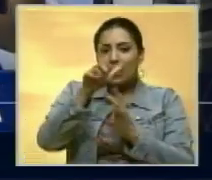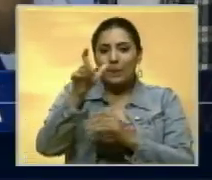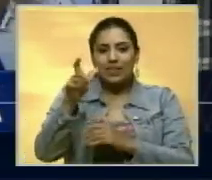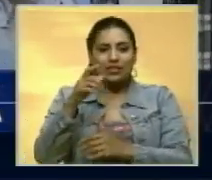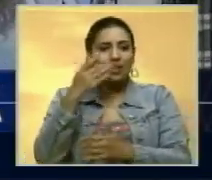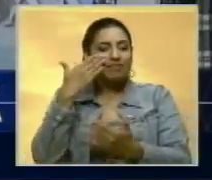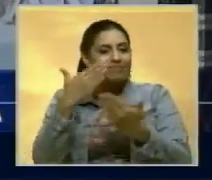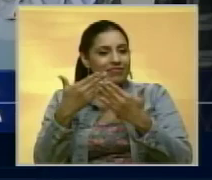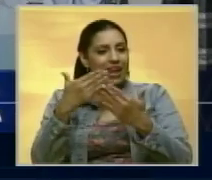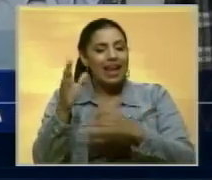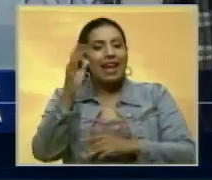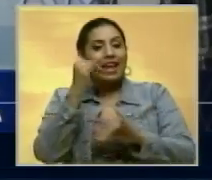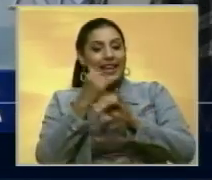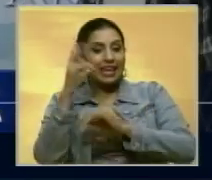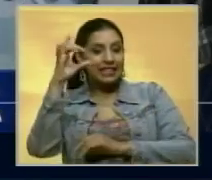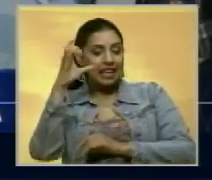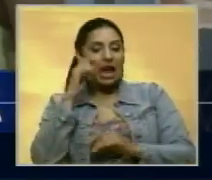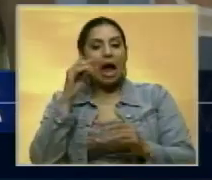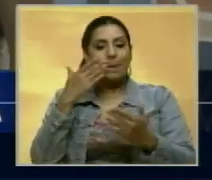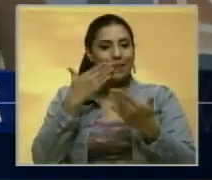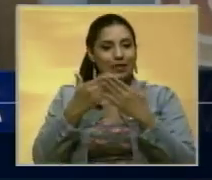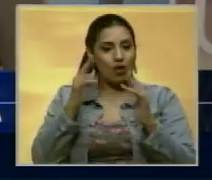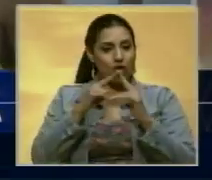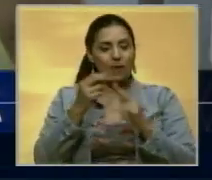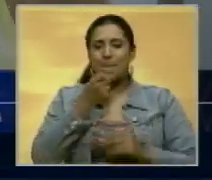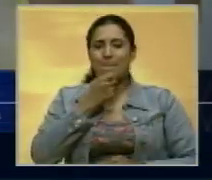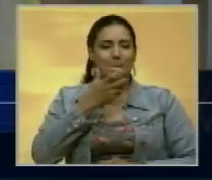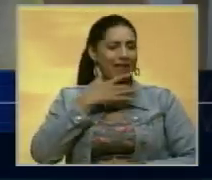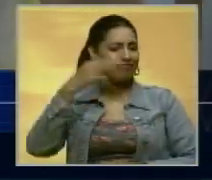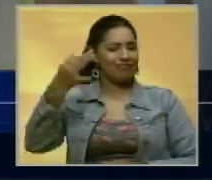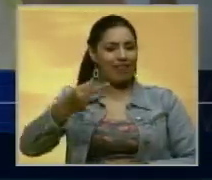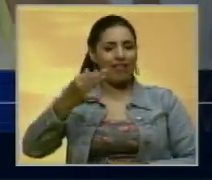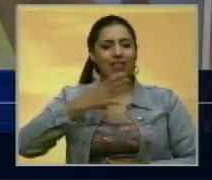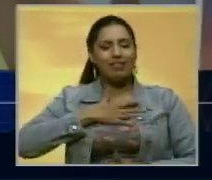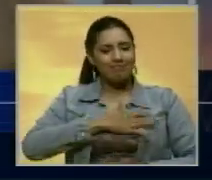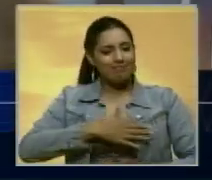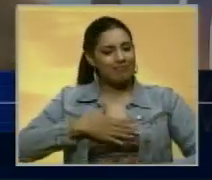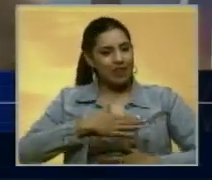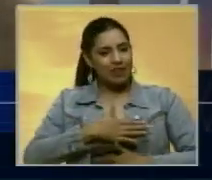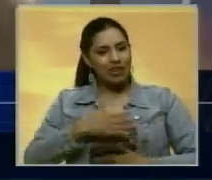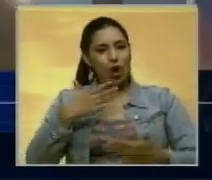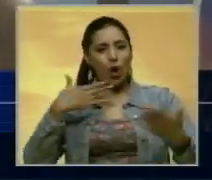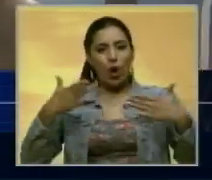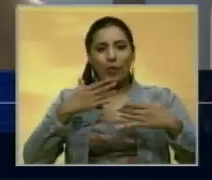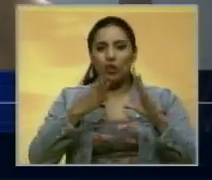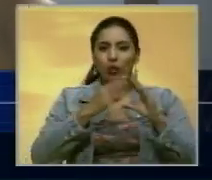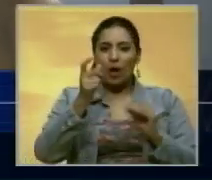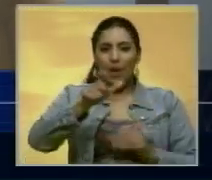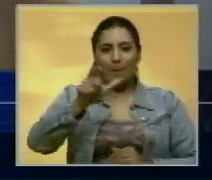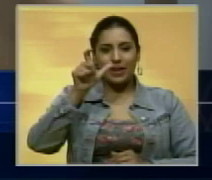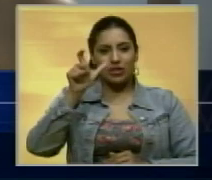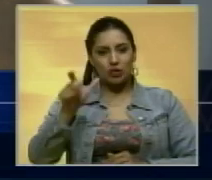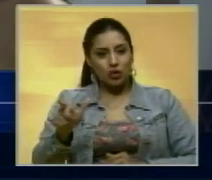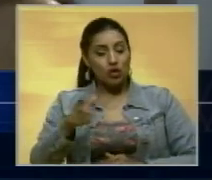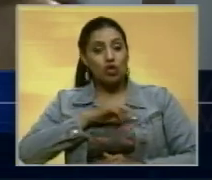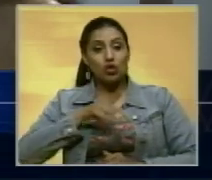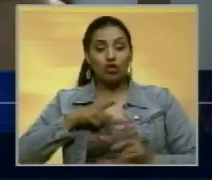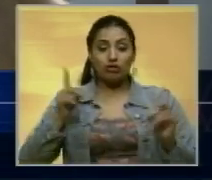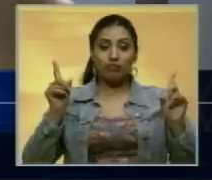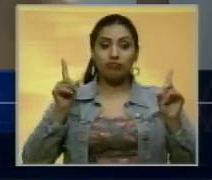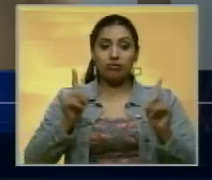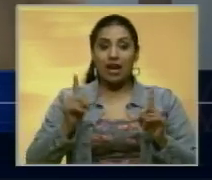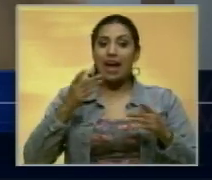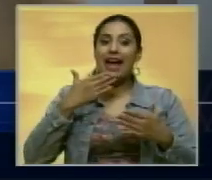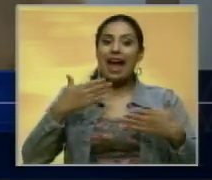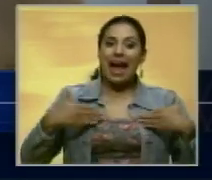que la sigue a través de las redes sociales. Bueno, bellísimo, la verdad es que es un placer para mí estar aquí, compartir con todo el público. Nos recibió